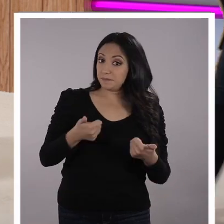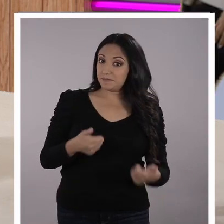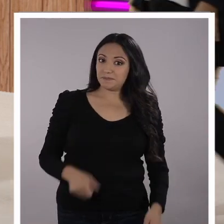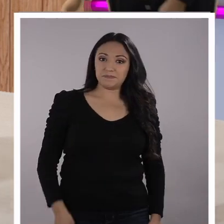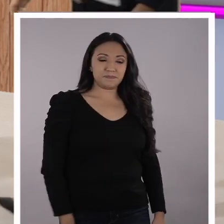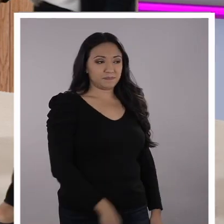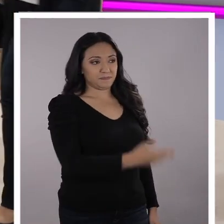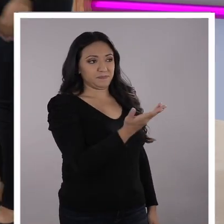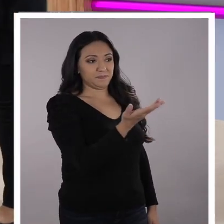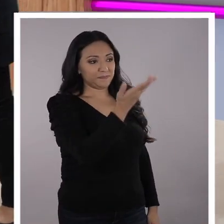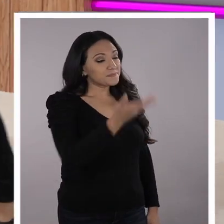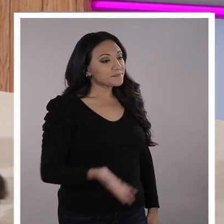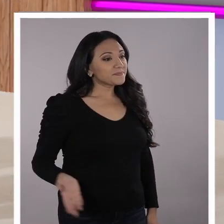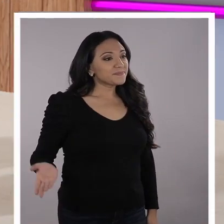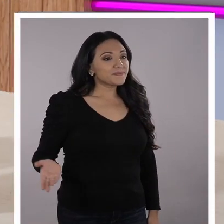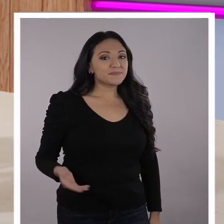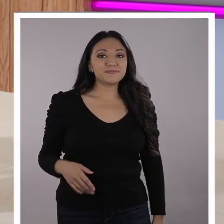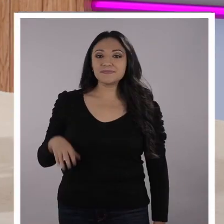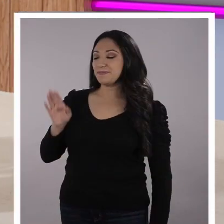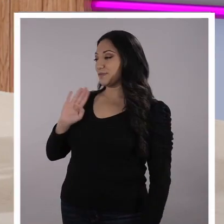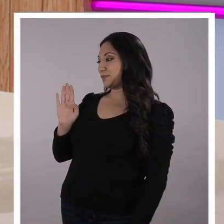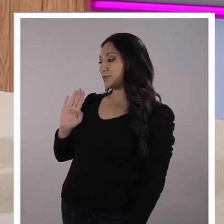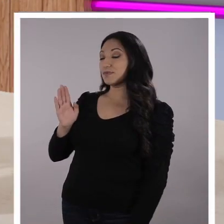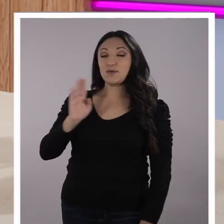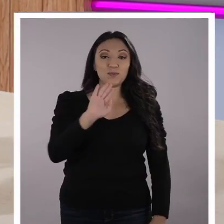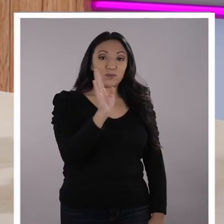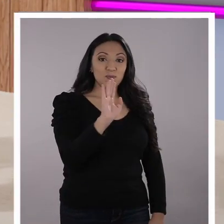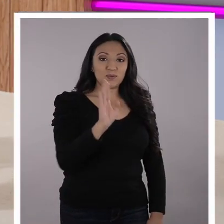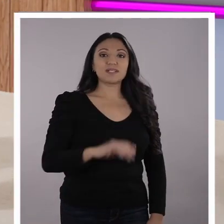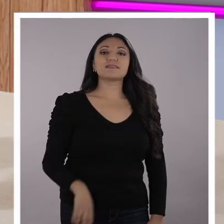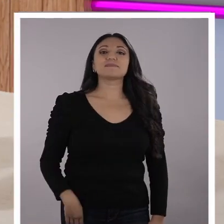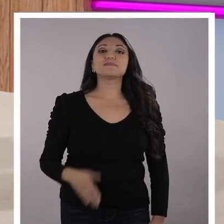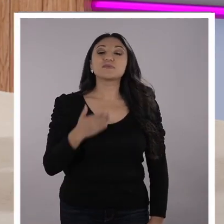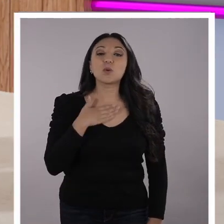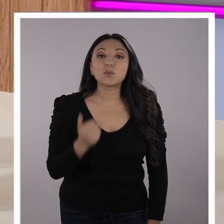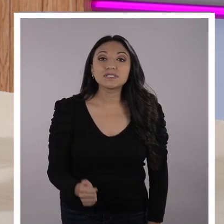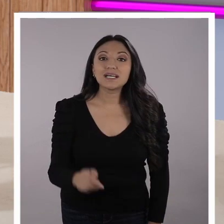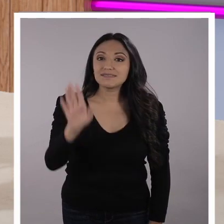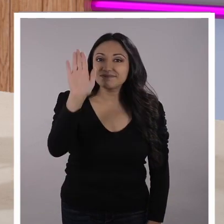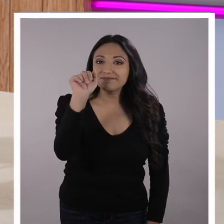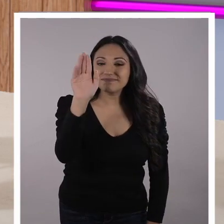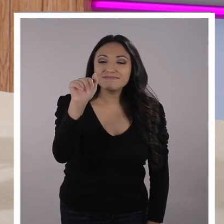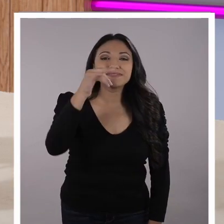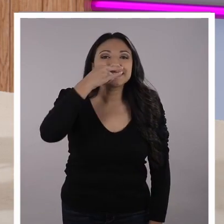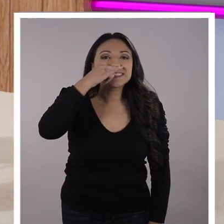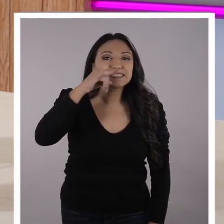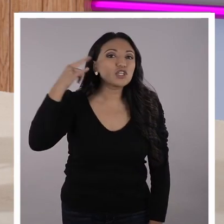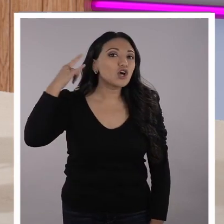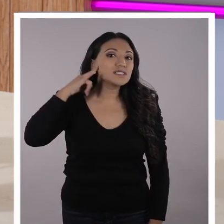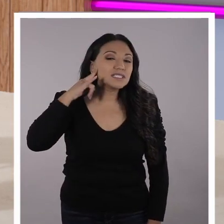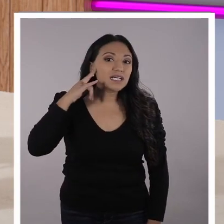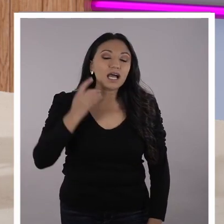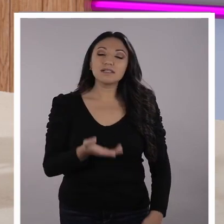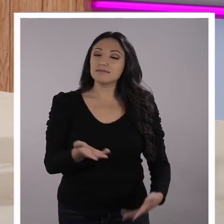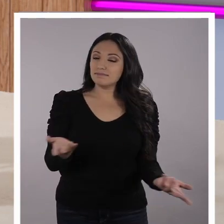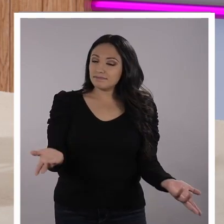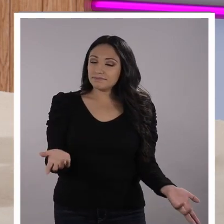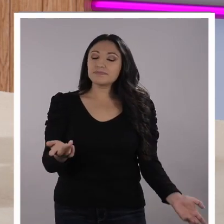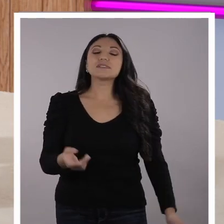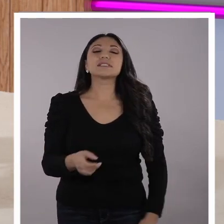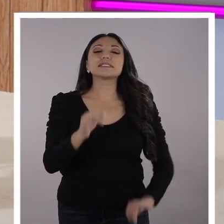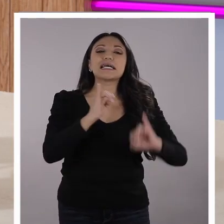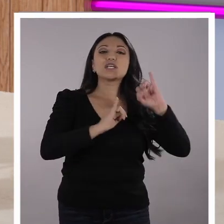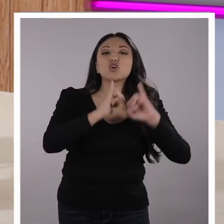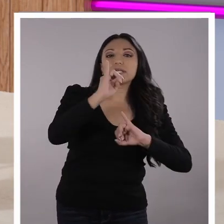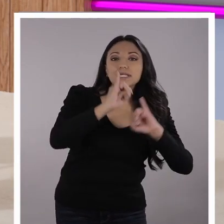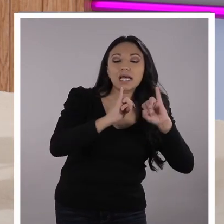¿Les parece? Profe Gaby. Hola, Santi. Hola, profe. ¿Cómo estás? Muy bien, gracias. Hola, chicos y chicas. Recuerden,